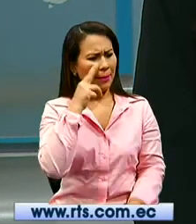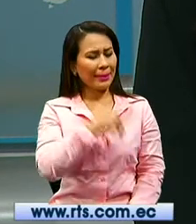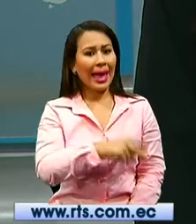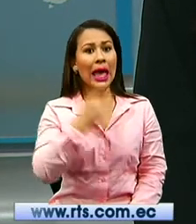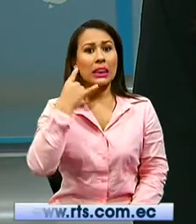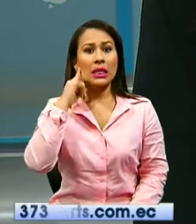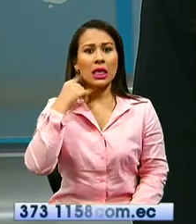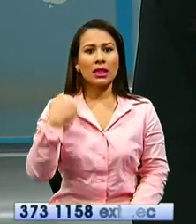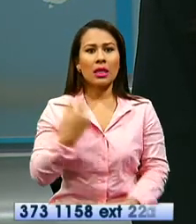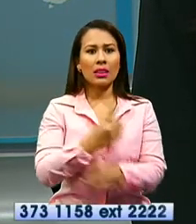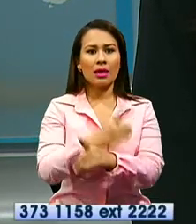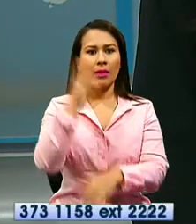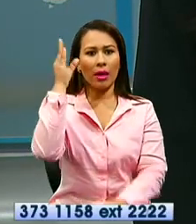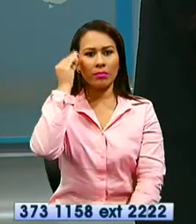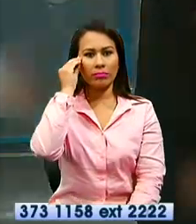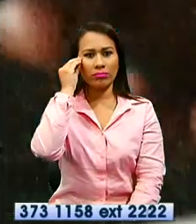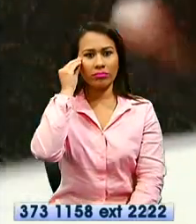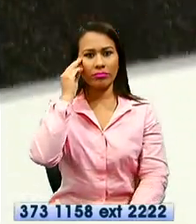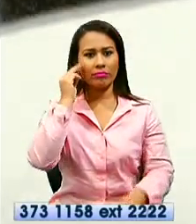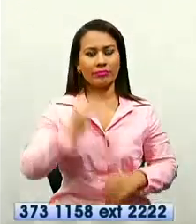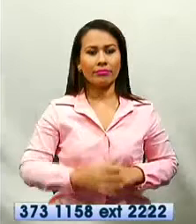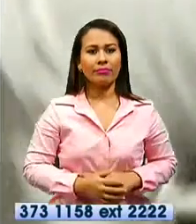violación sexual.